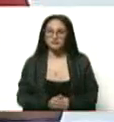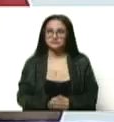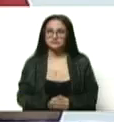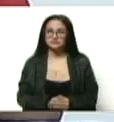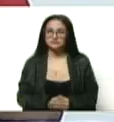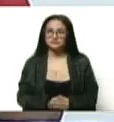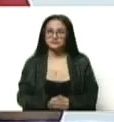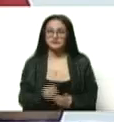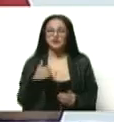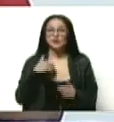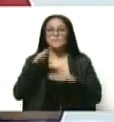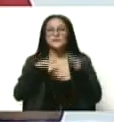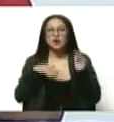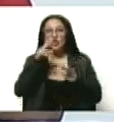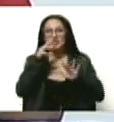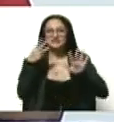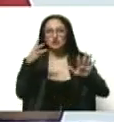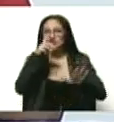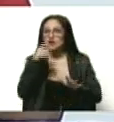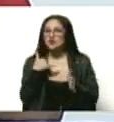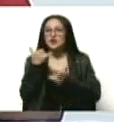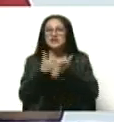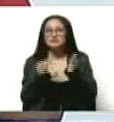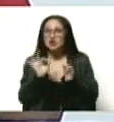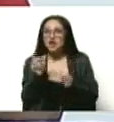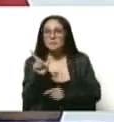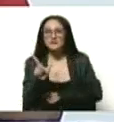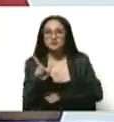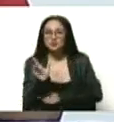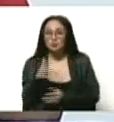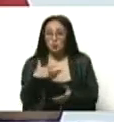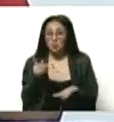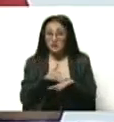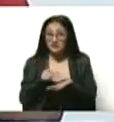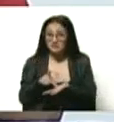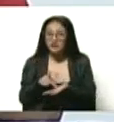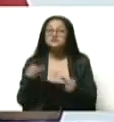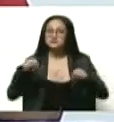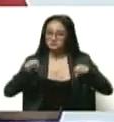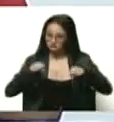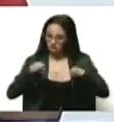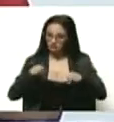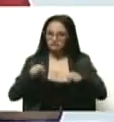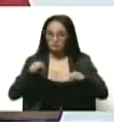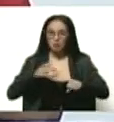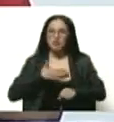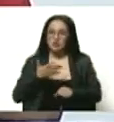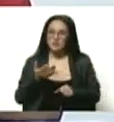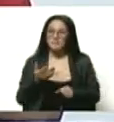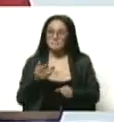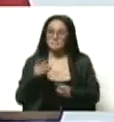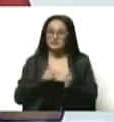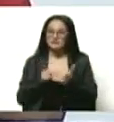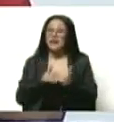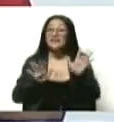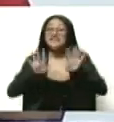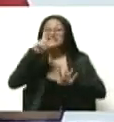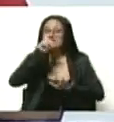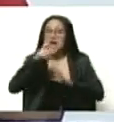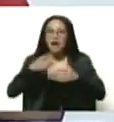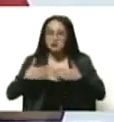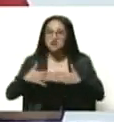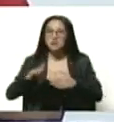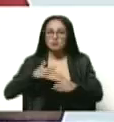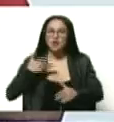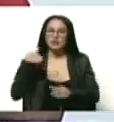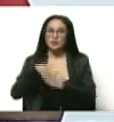Soy menor de 18 años, no estoy inscrito en el PSUV, no estoy inscrito en el REP, ¿puedo participar? Sí, 15 años en adelante, todo el que quiera. Toda